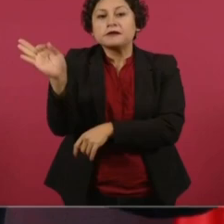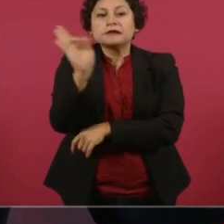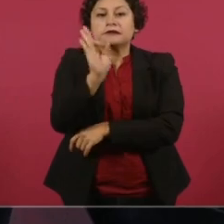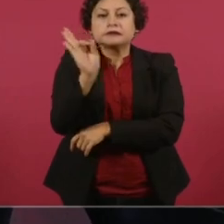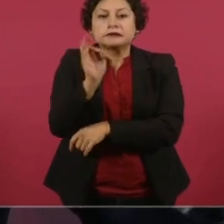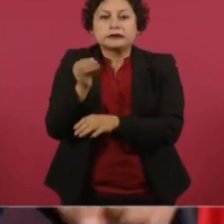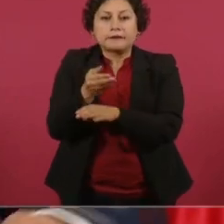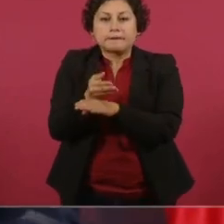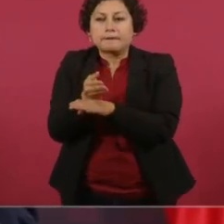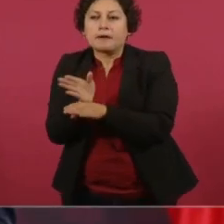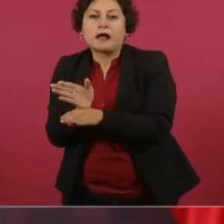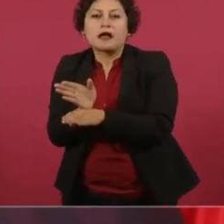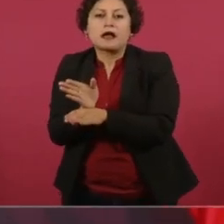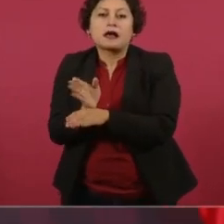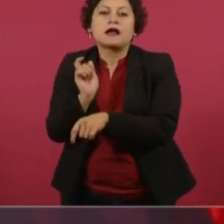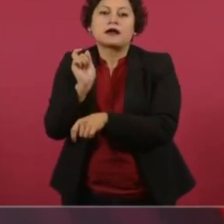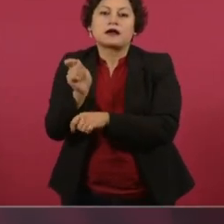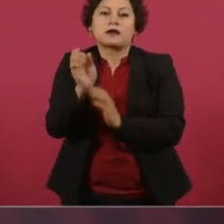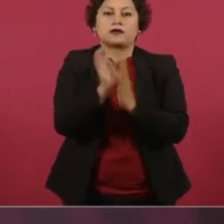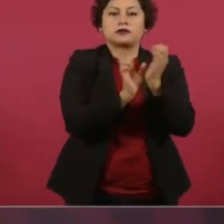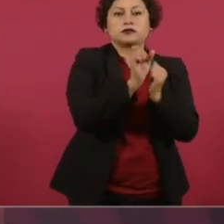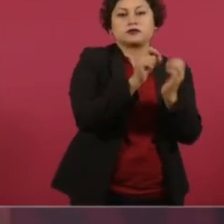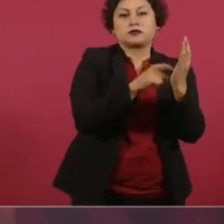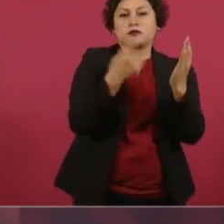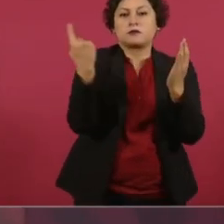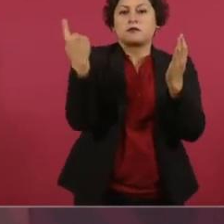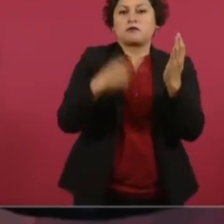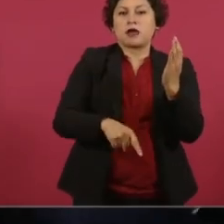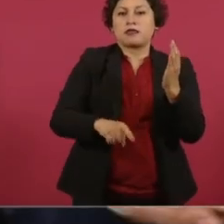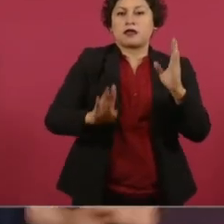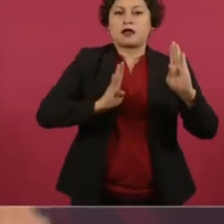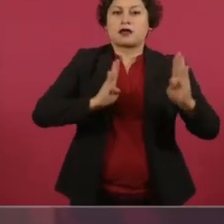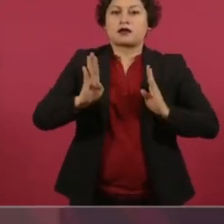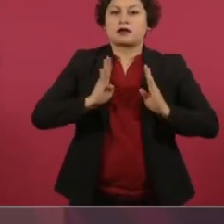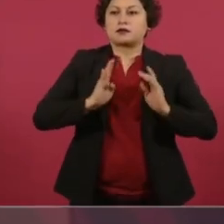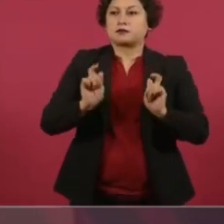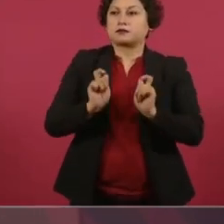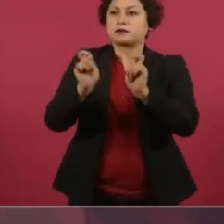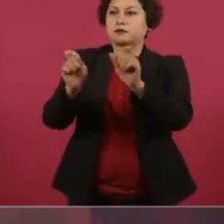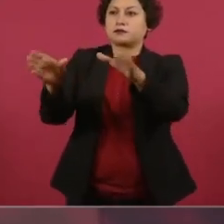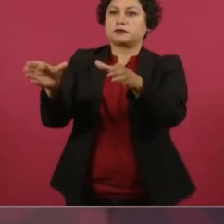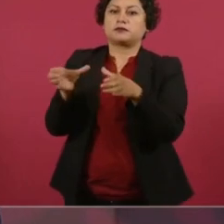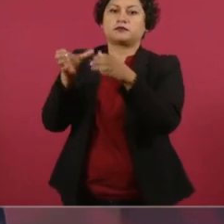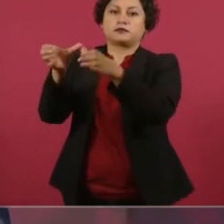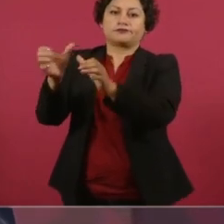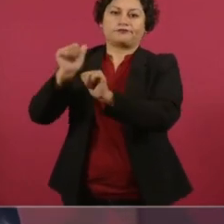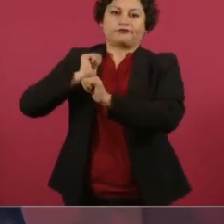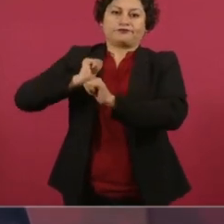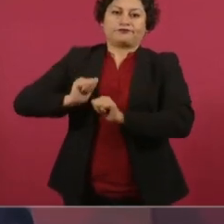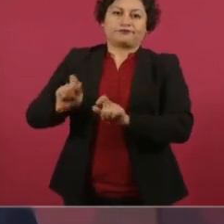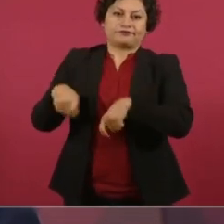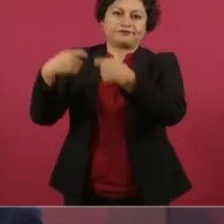entraba el ejército a tomar el mando.